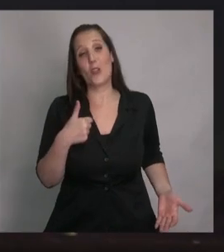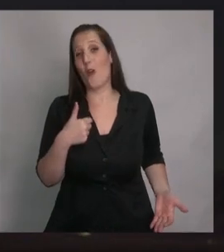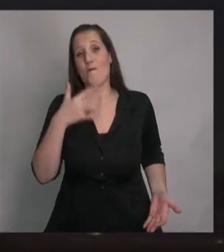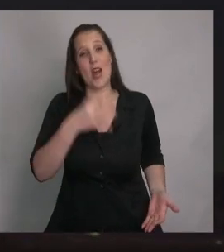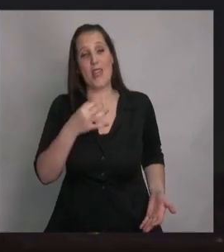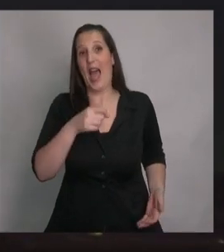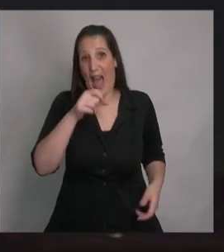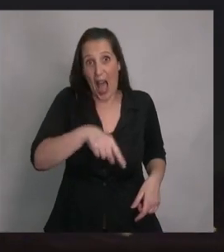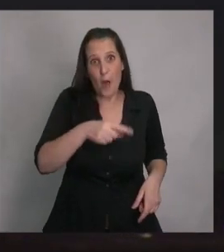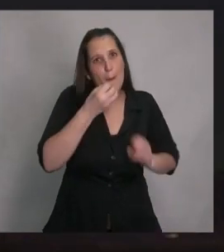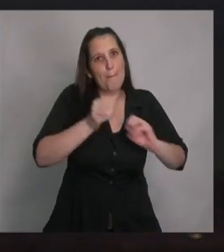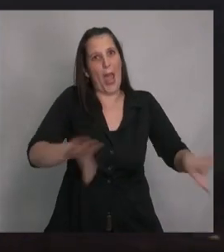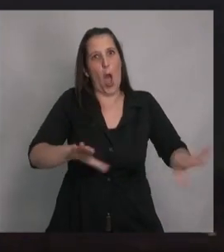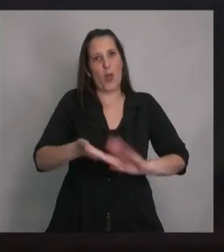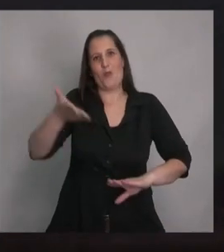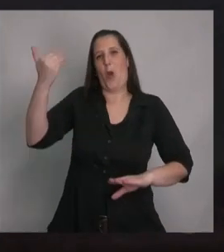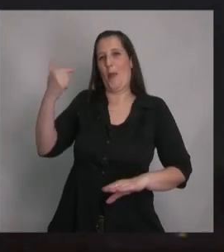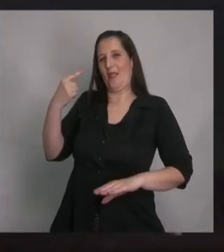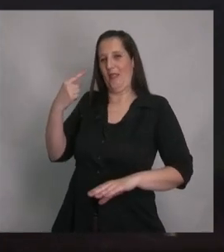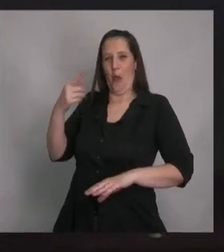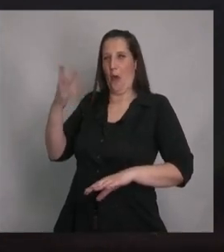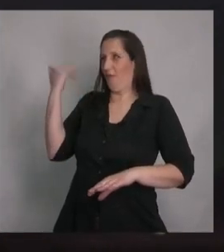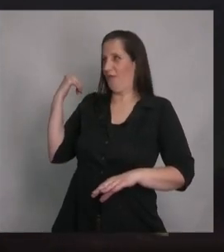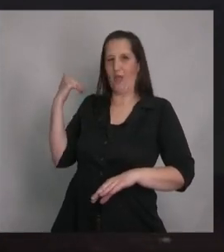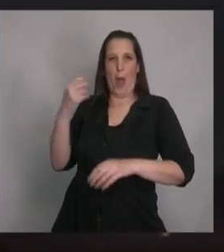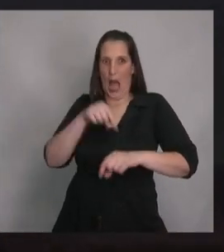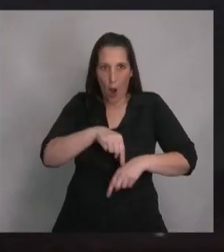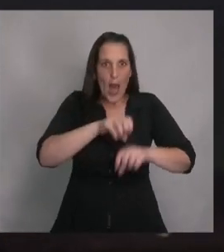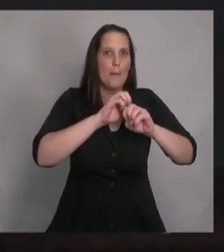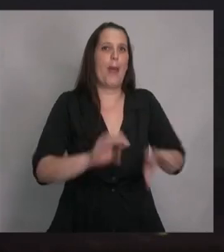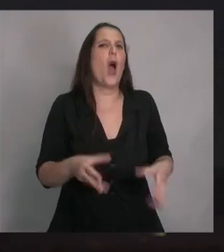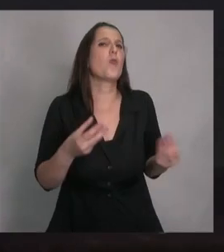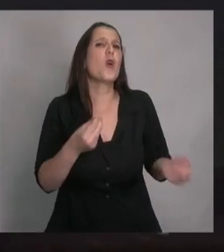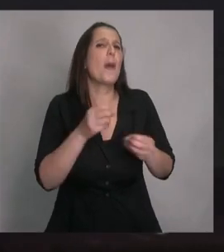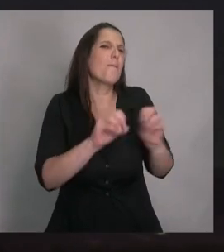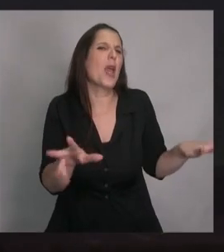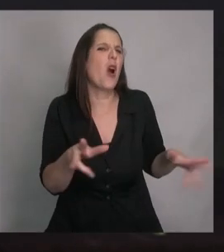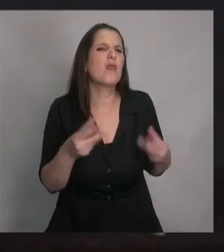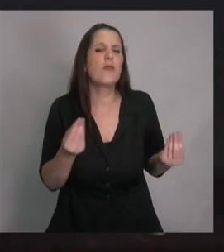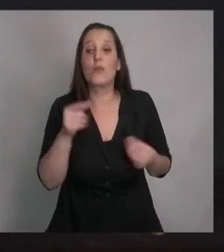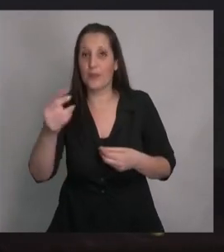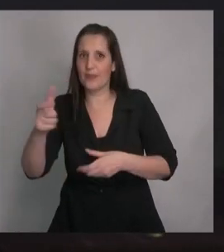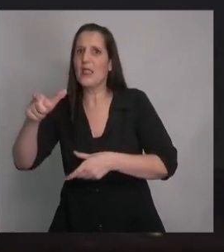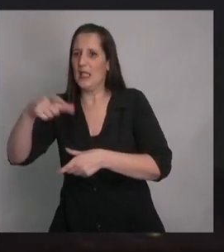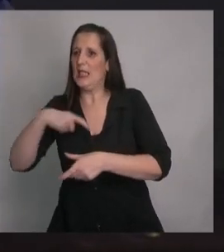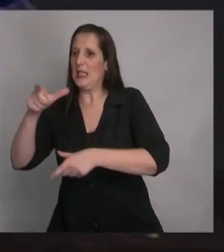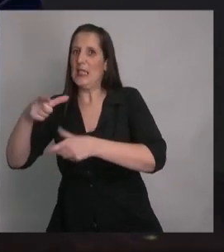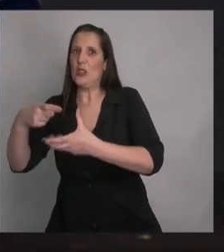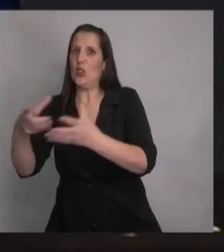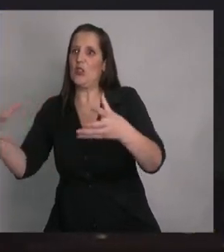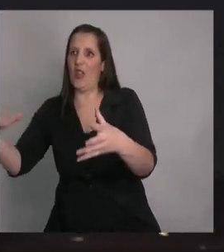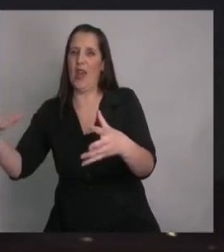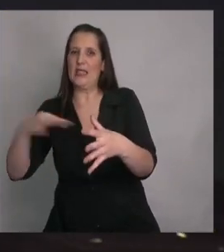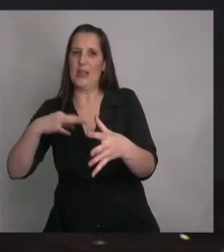aquel momento porque hay una crisis de civilización derivado, si me lo permiten